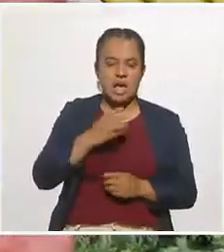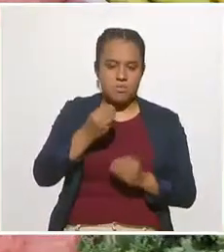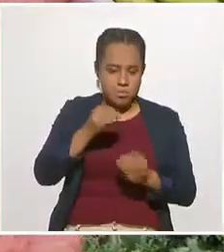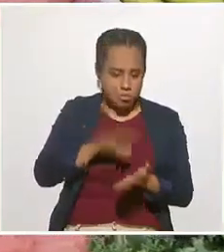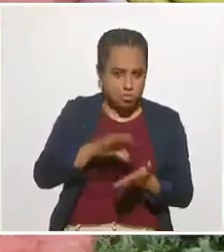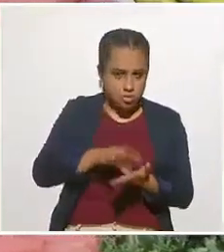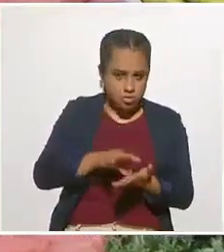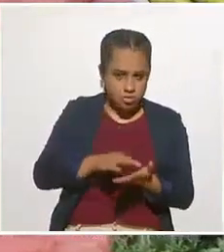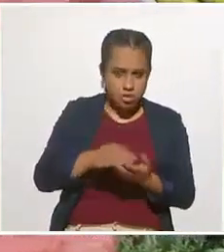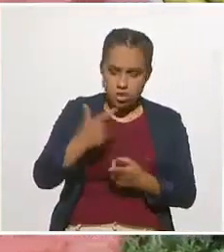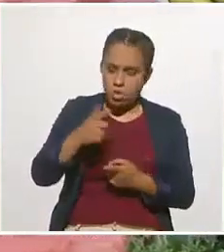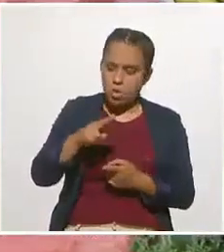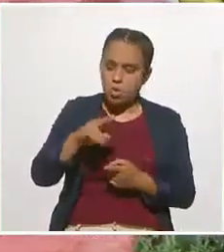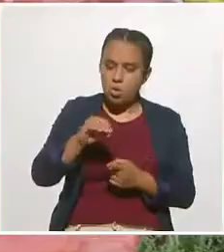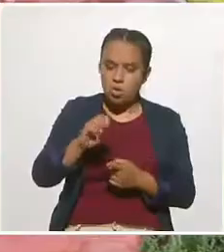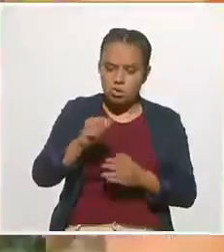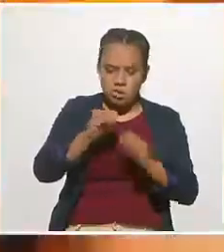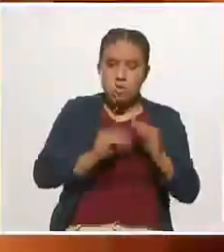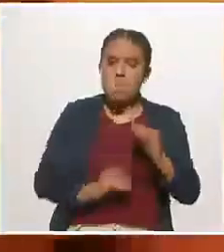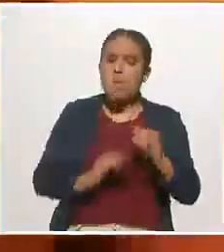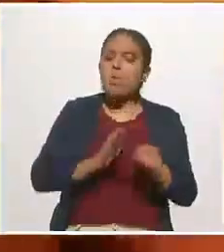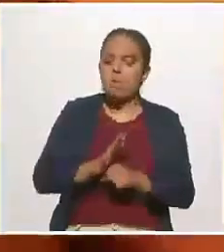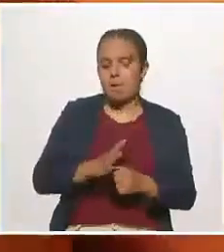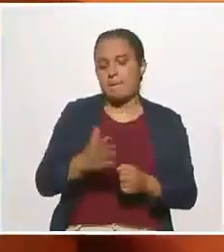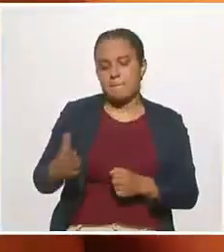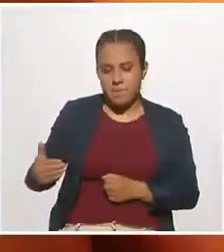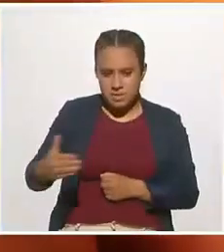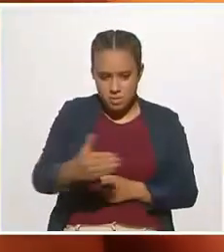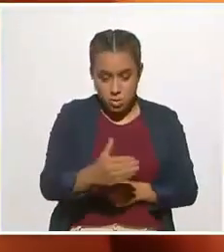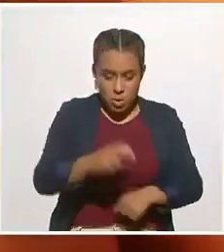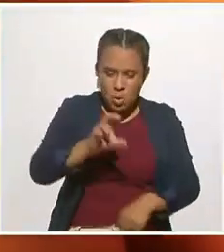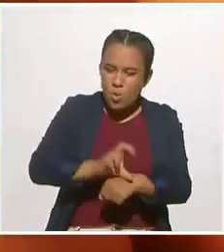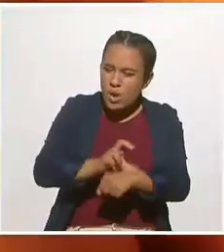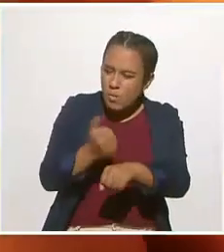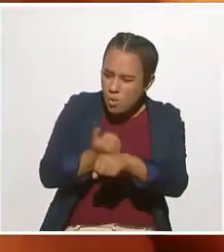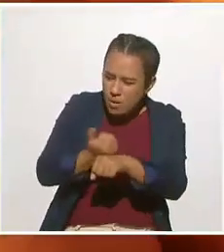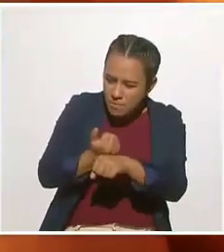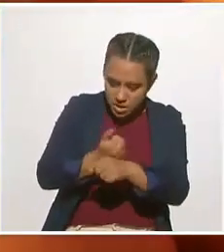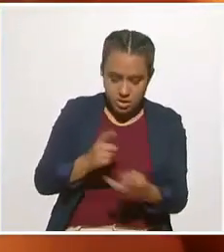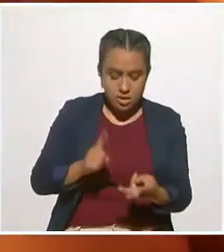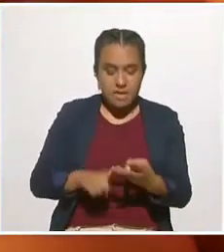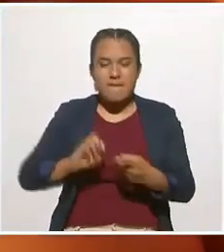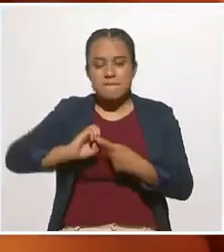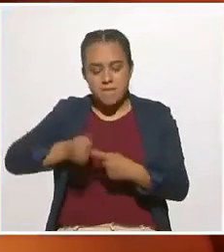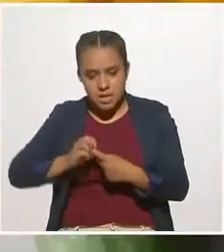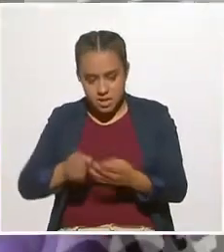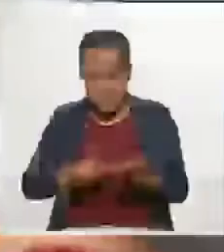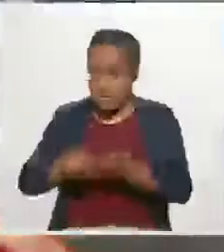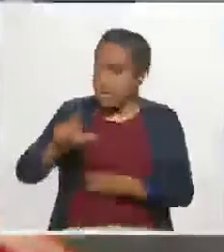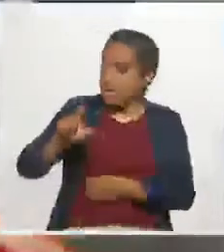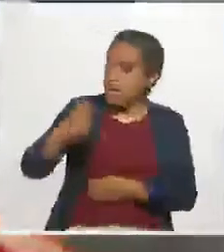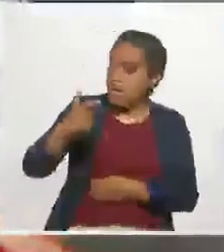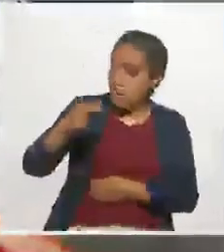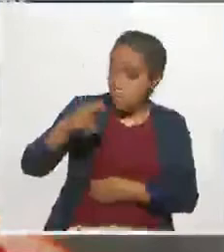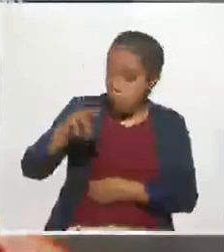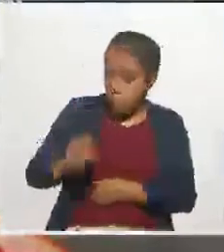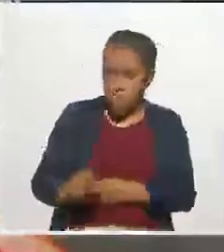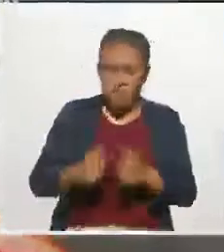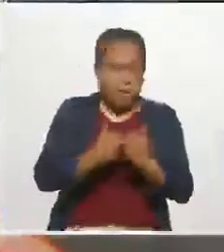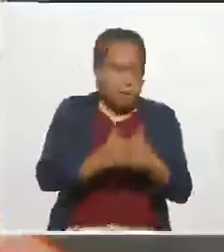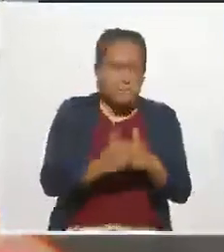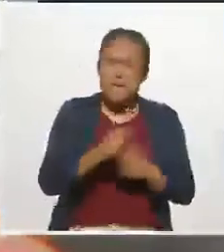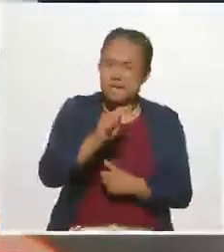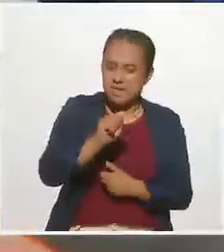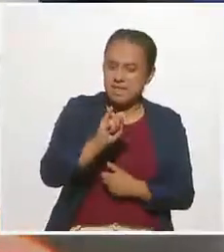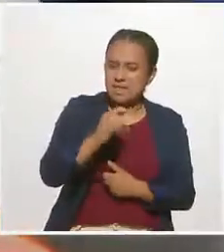el pescado, las claras de huevo, los frijoles, las legumbres, el pan de trigo integral, las verduras